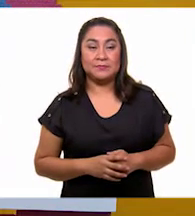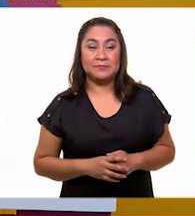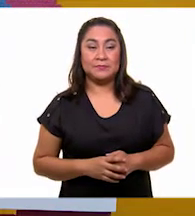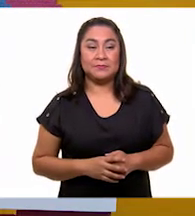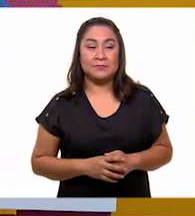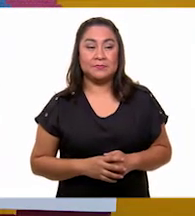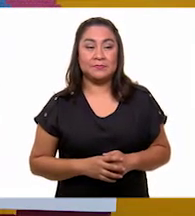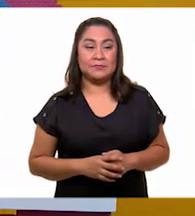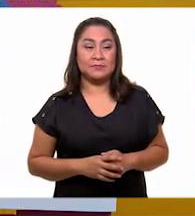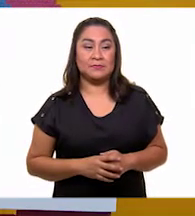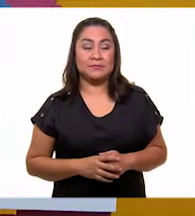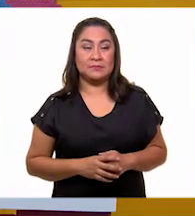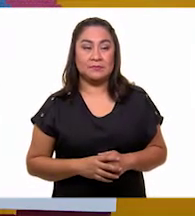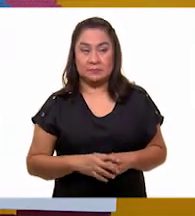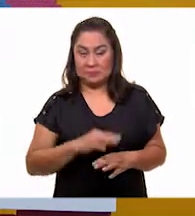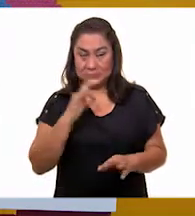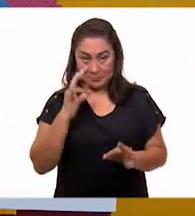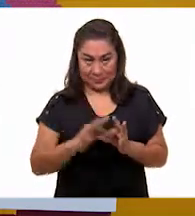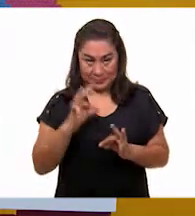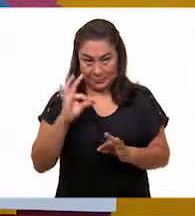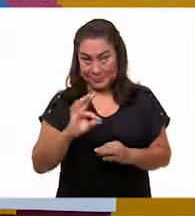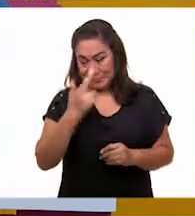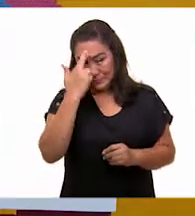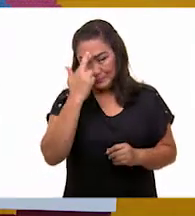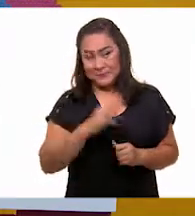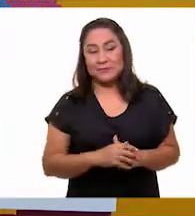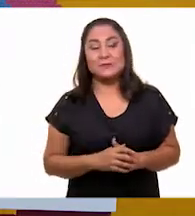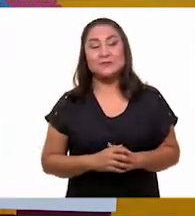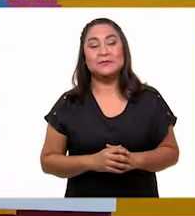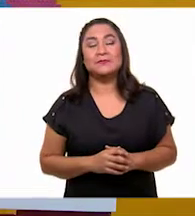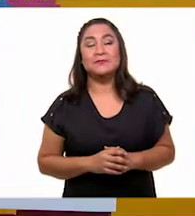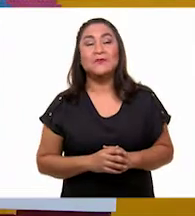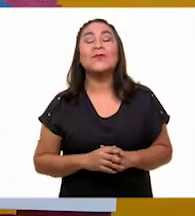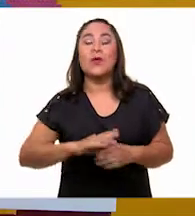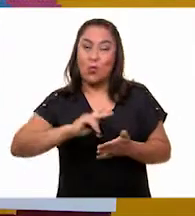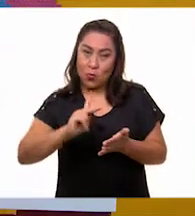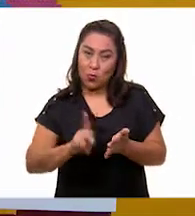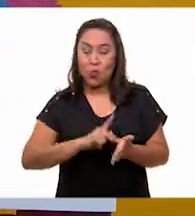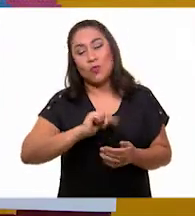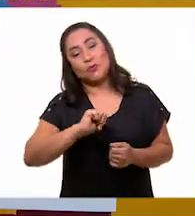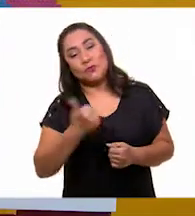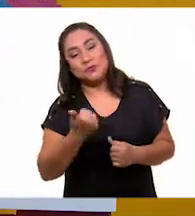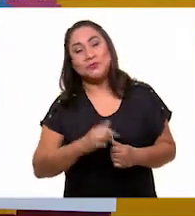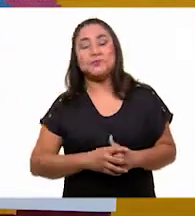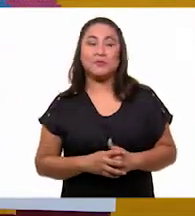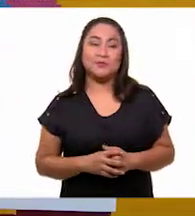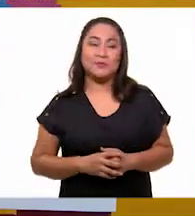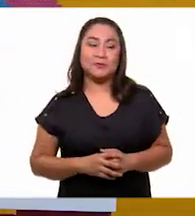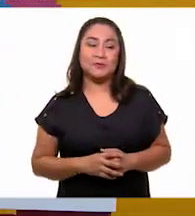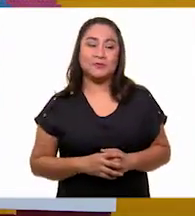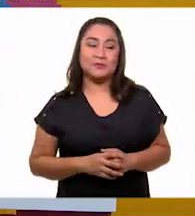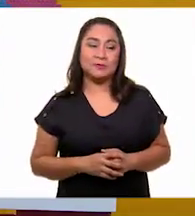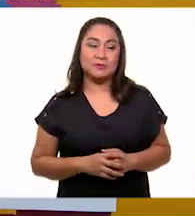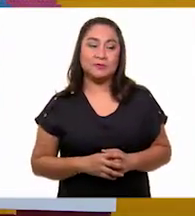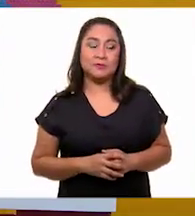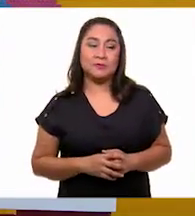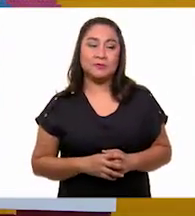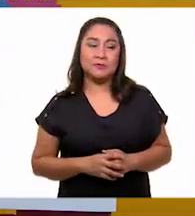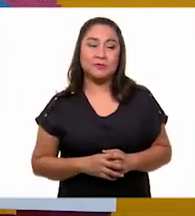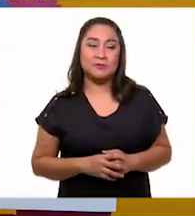todo. Ahí está completo. Tenemos ya. Una y esta botella. Y ahora vamos con segundo el vaso. Segundo